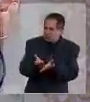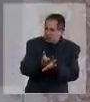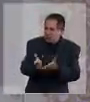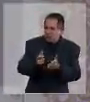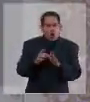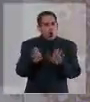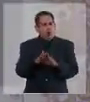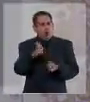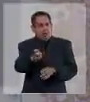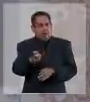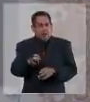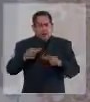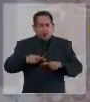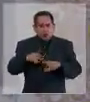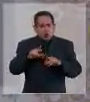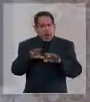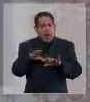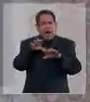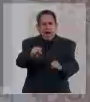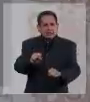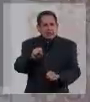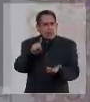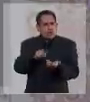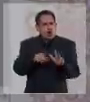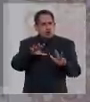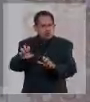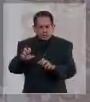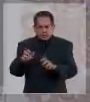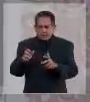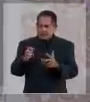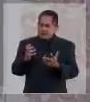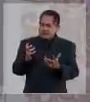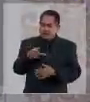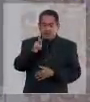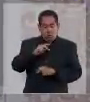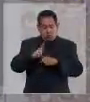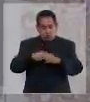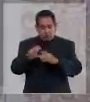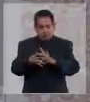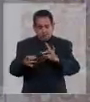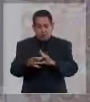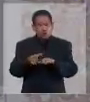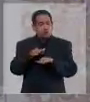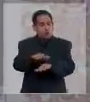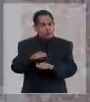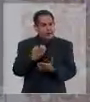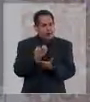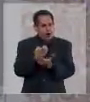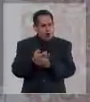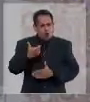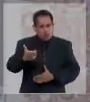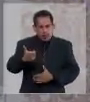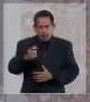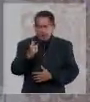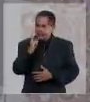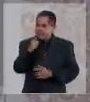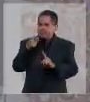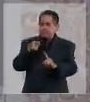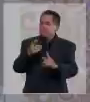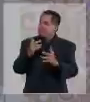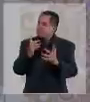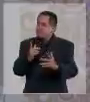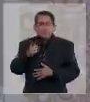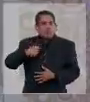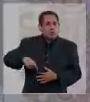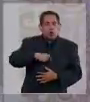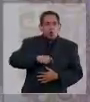en ese sentido, porque la gente no alcanza con 1.800. Pero bien, aquí déjame explicarte, en términos económicos, no podemos, nosotros tenemos